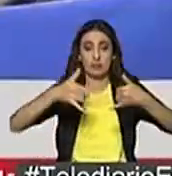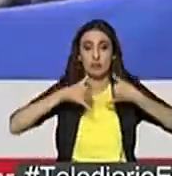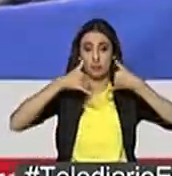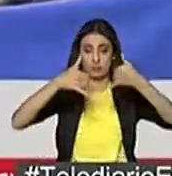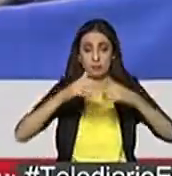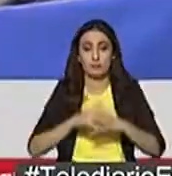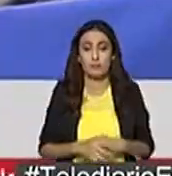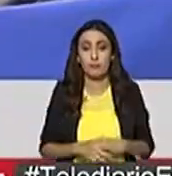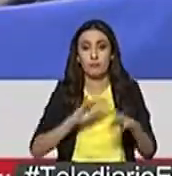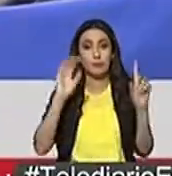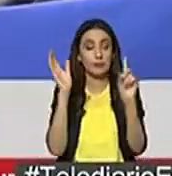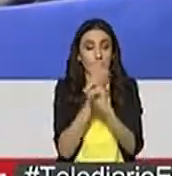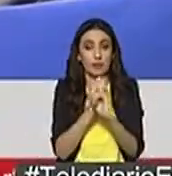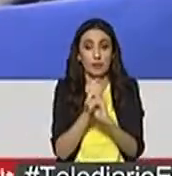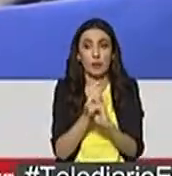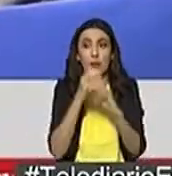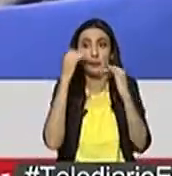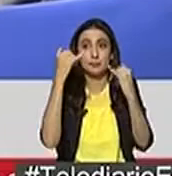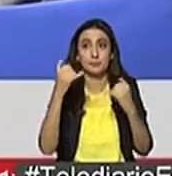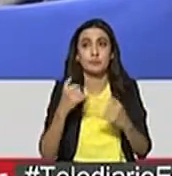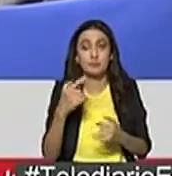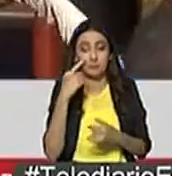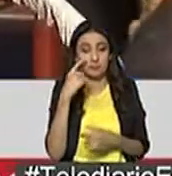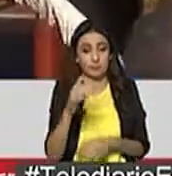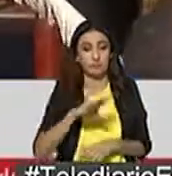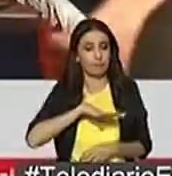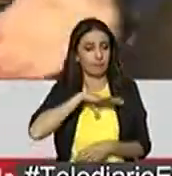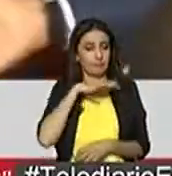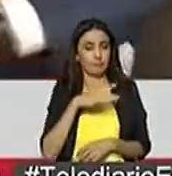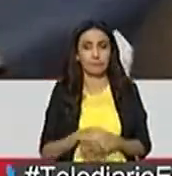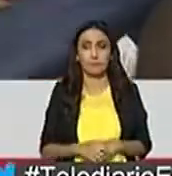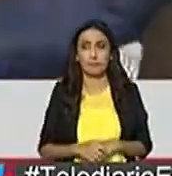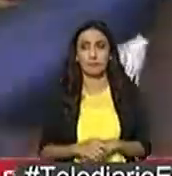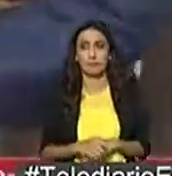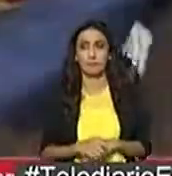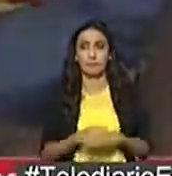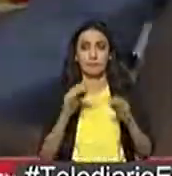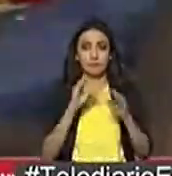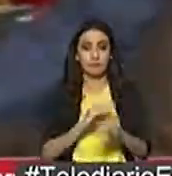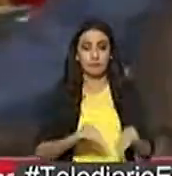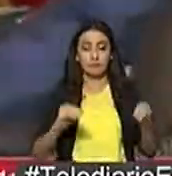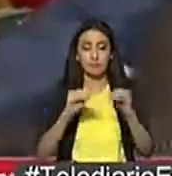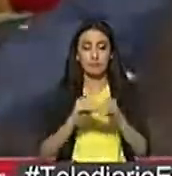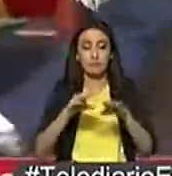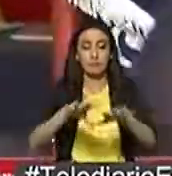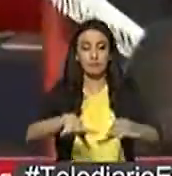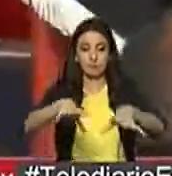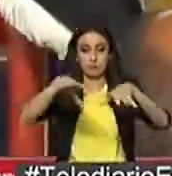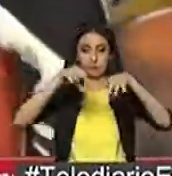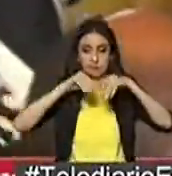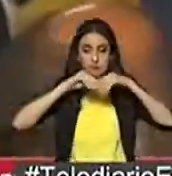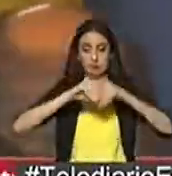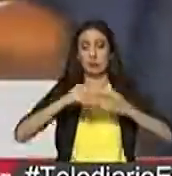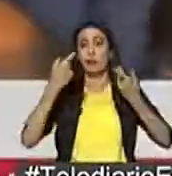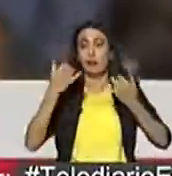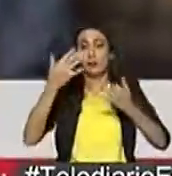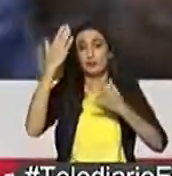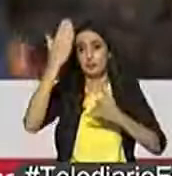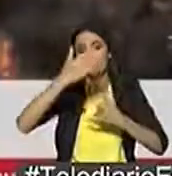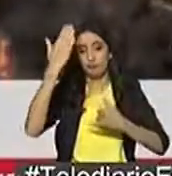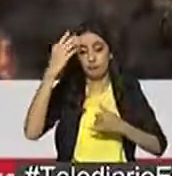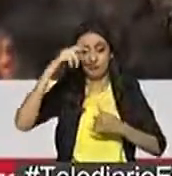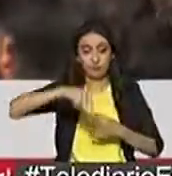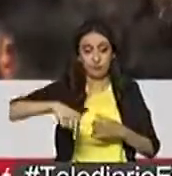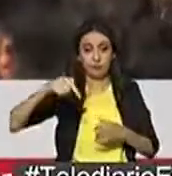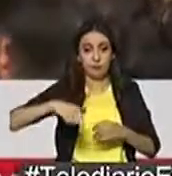Estos son logros que nos llenan de orgullo. Después llegó el evento formal, donde se condecoró la bandera de un club que en 10 años de vigencia en